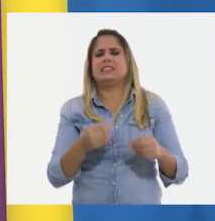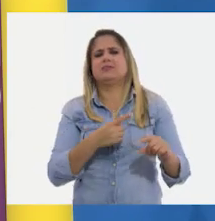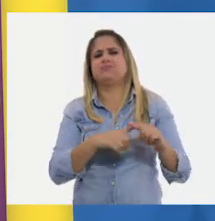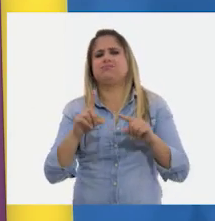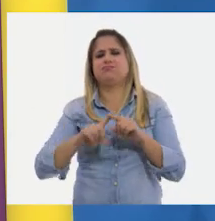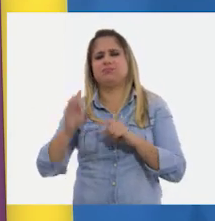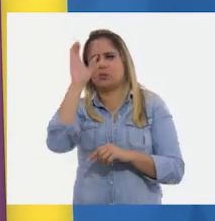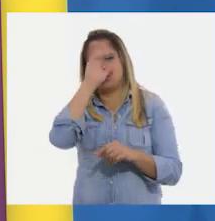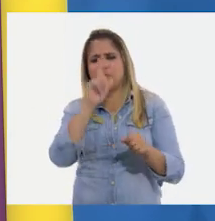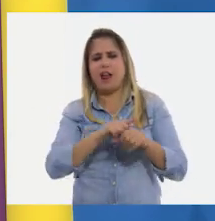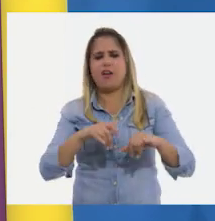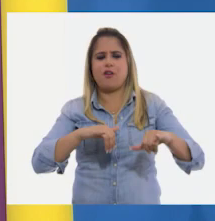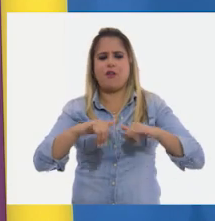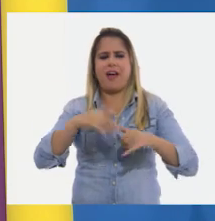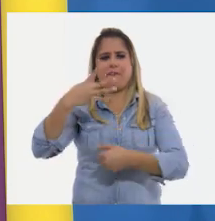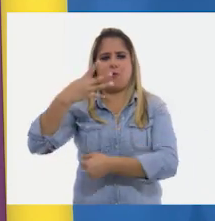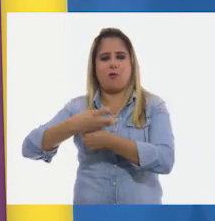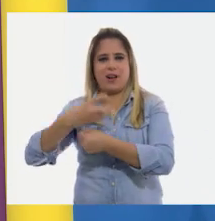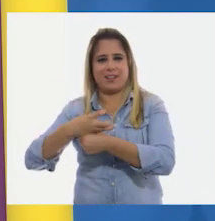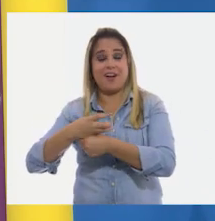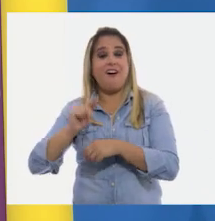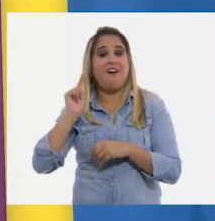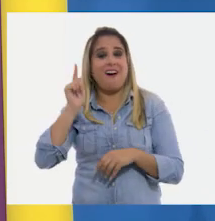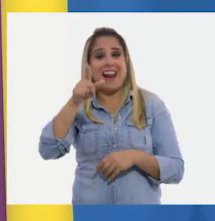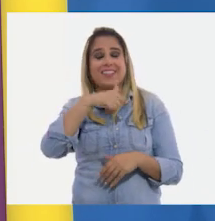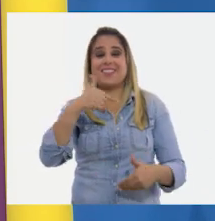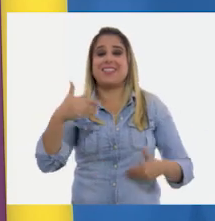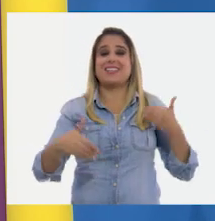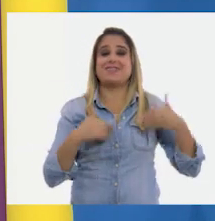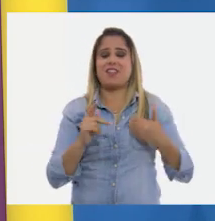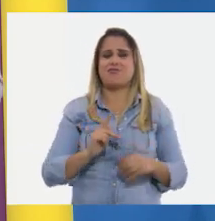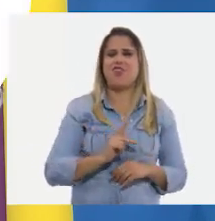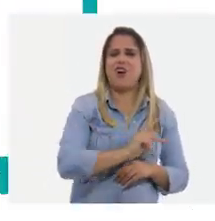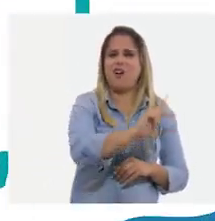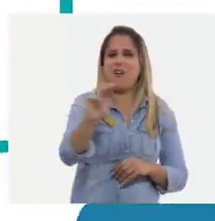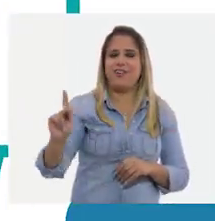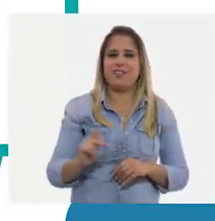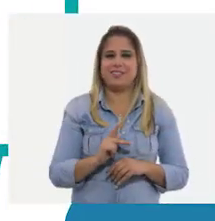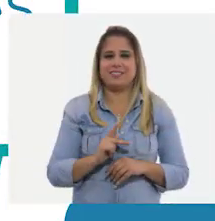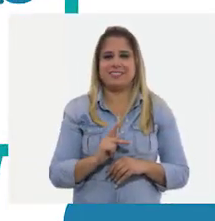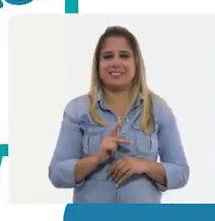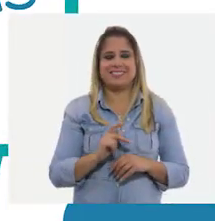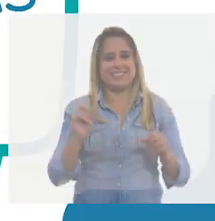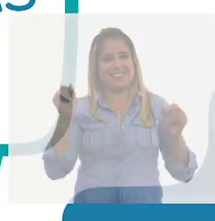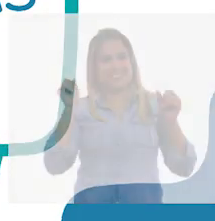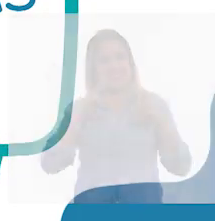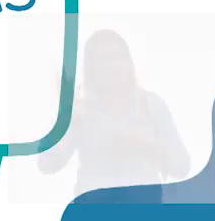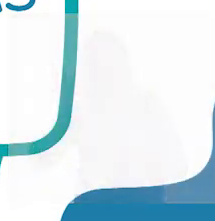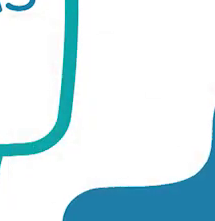de Geografía de 4º grado. Espero que lo hayan disfrutado tanto como nosotros.